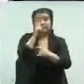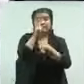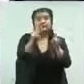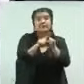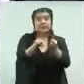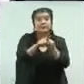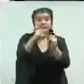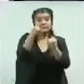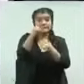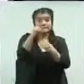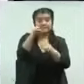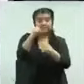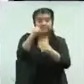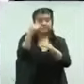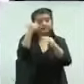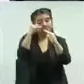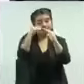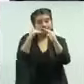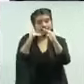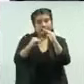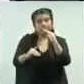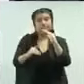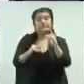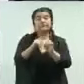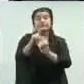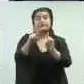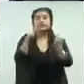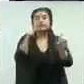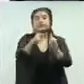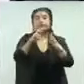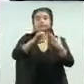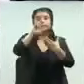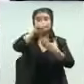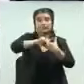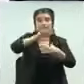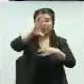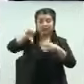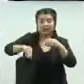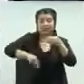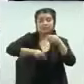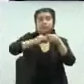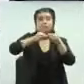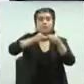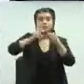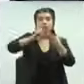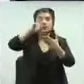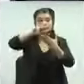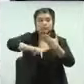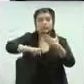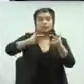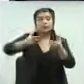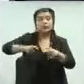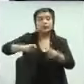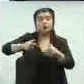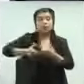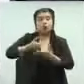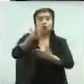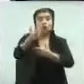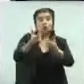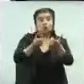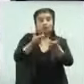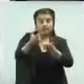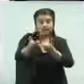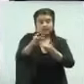ya, el detalle específico de los proyectos que han sido incluidos en el plan de compras, y como ya